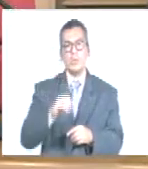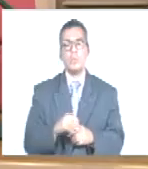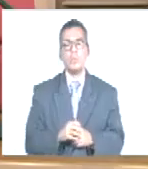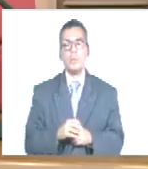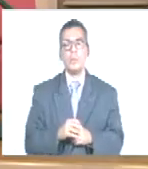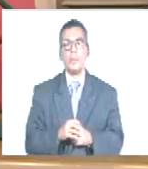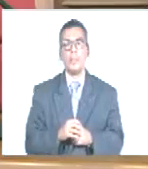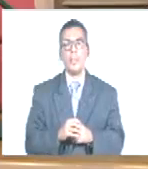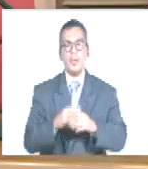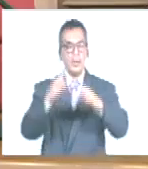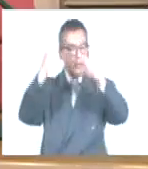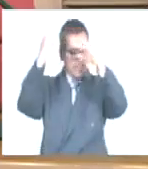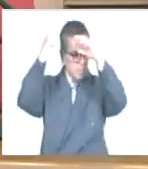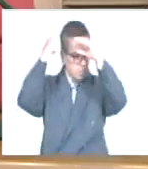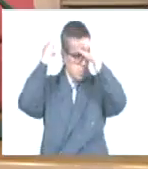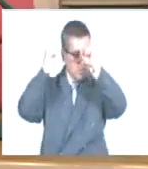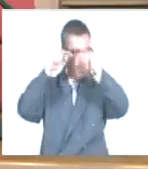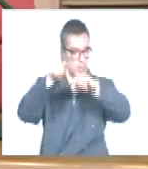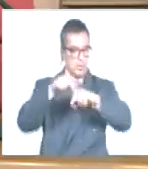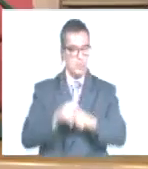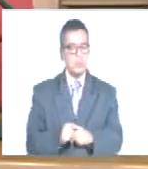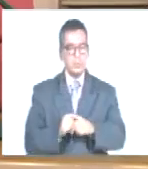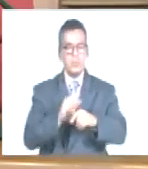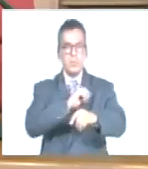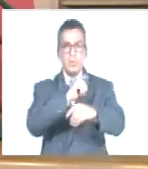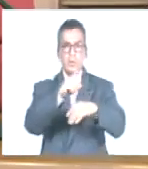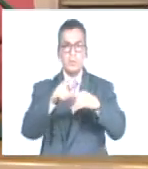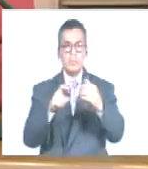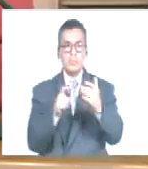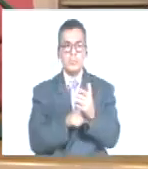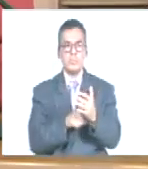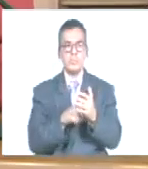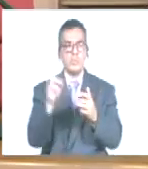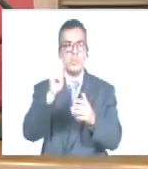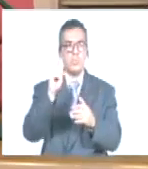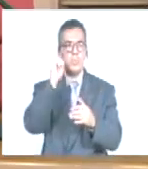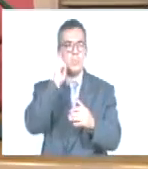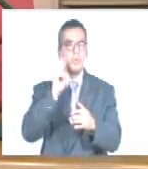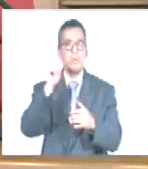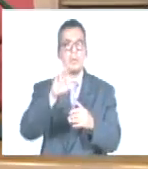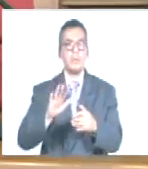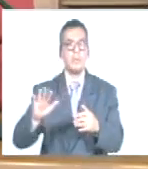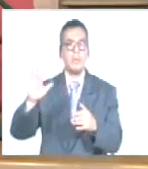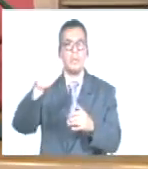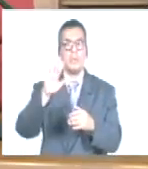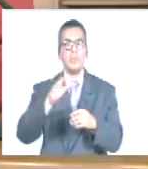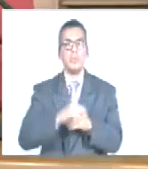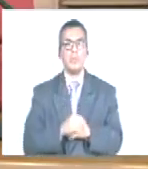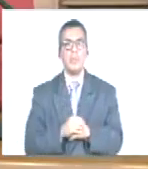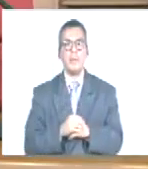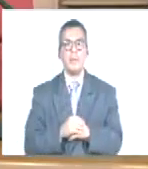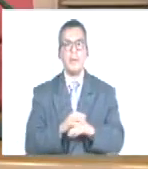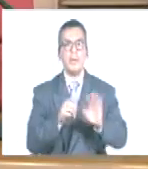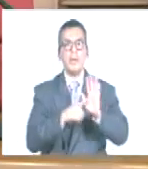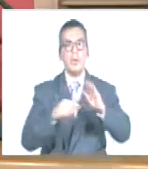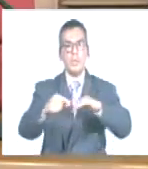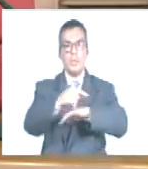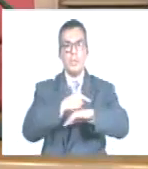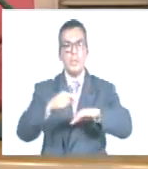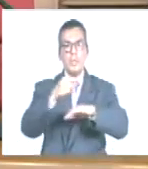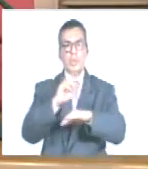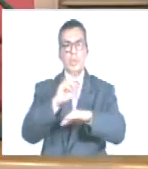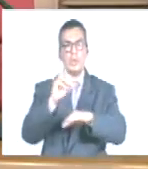Ocando como embajador extraordinario y plenipotenciario de la República Bolivariana de Venezuela ante el gobierno